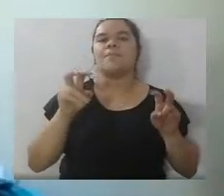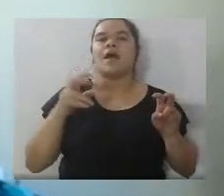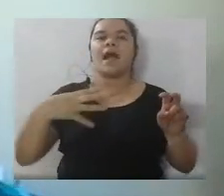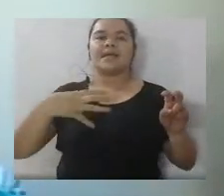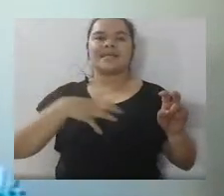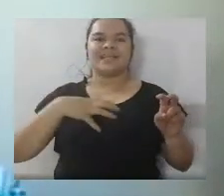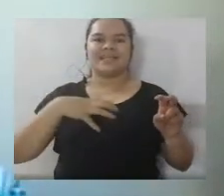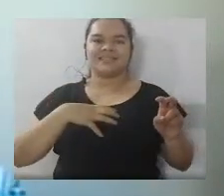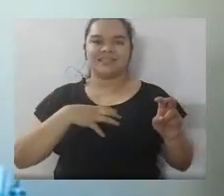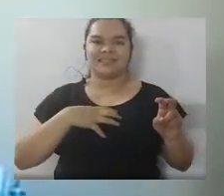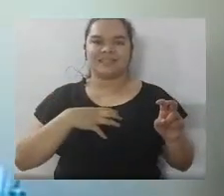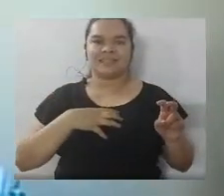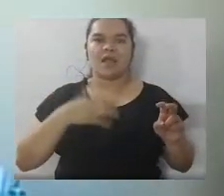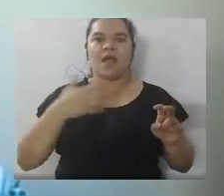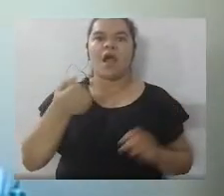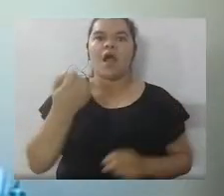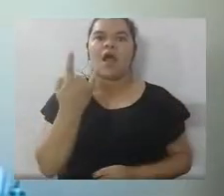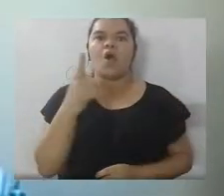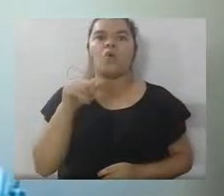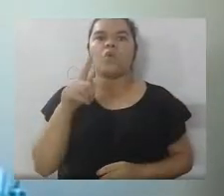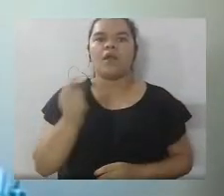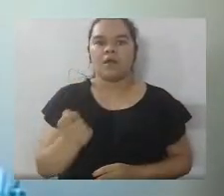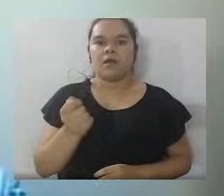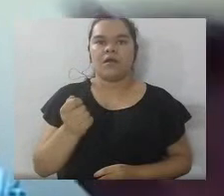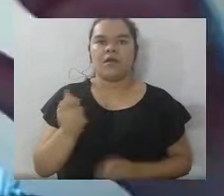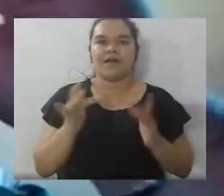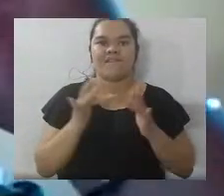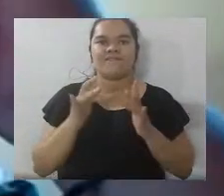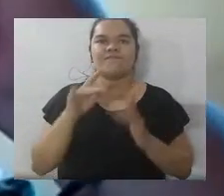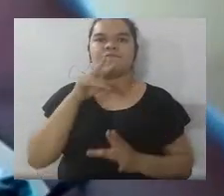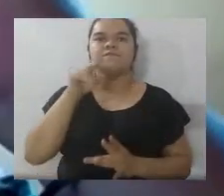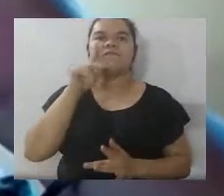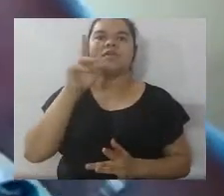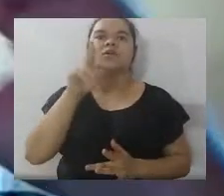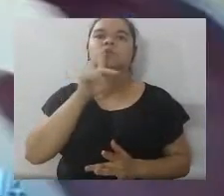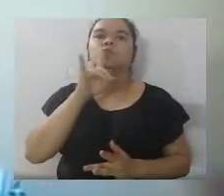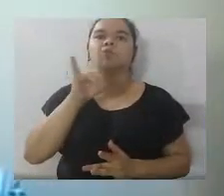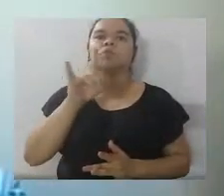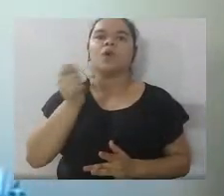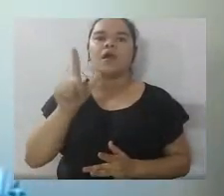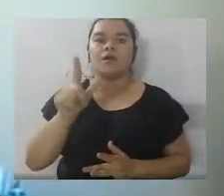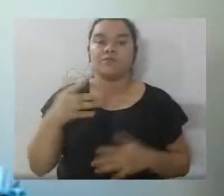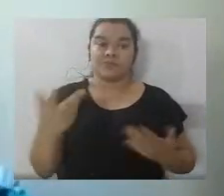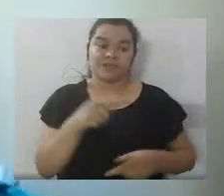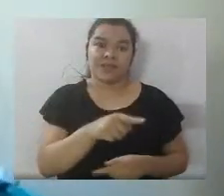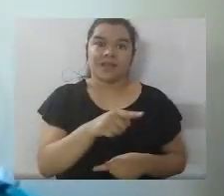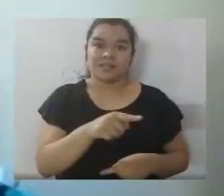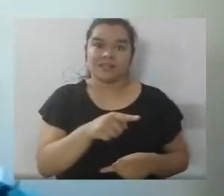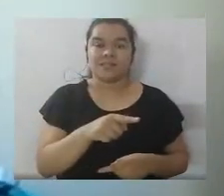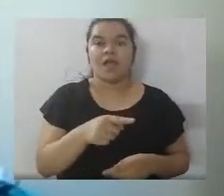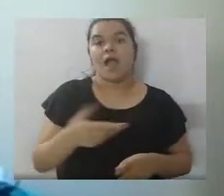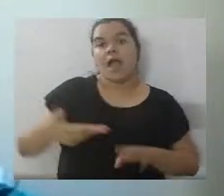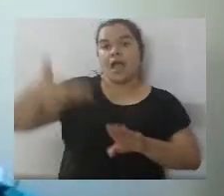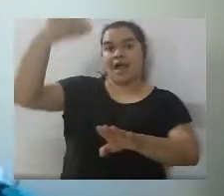ahí. Entonces, en distintos horarios y tiempos que van a estar establecidos, Dios mediante,